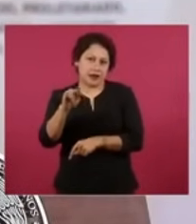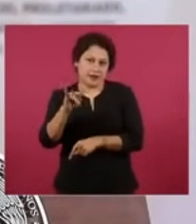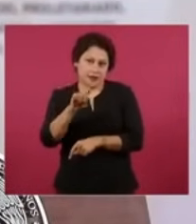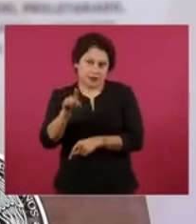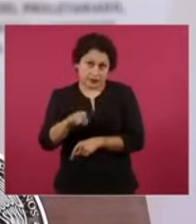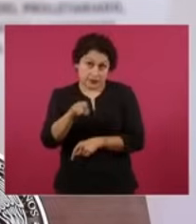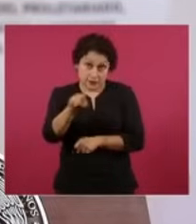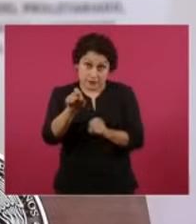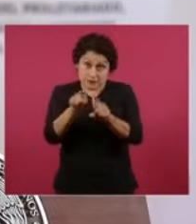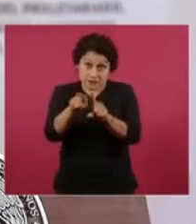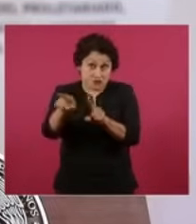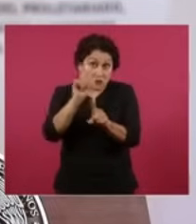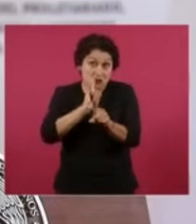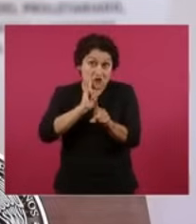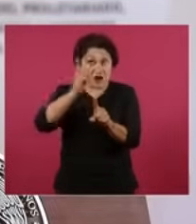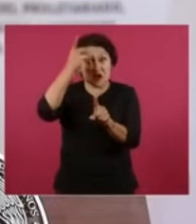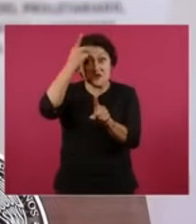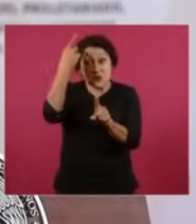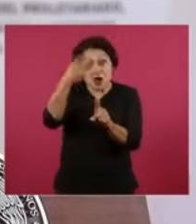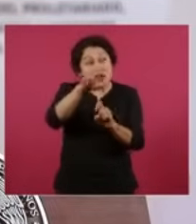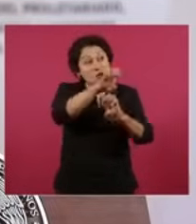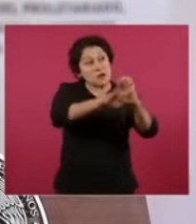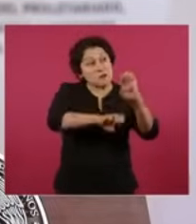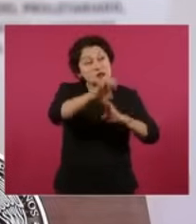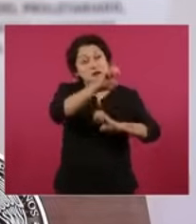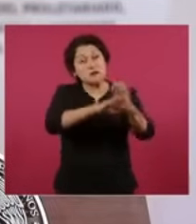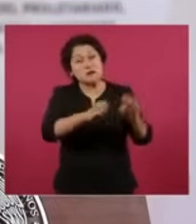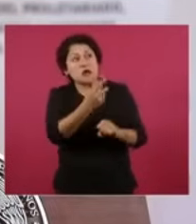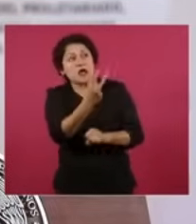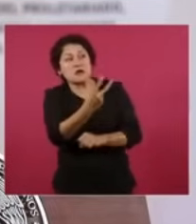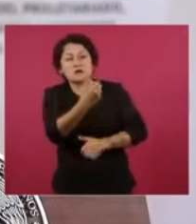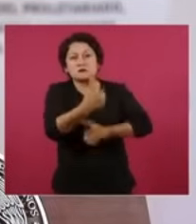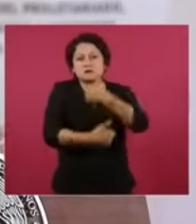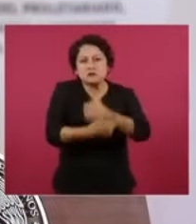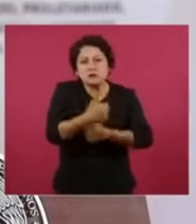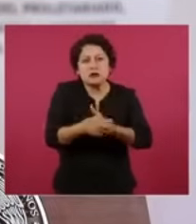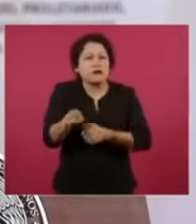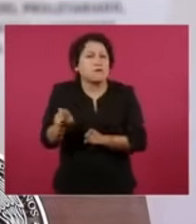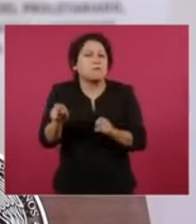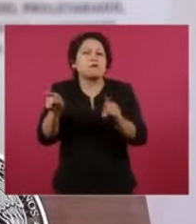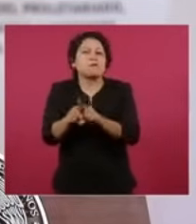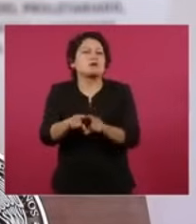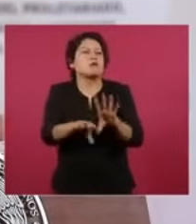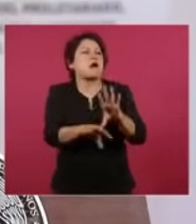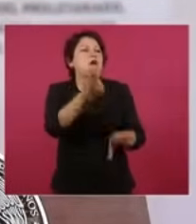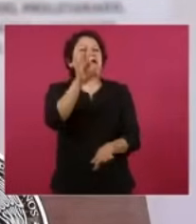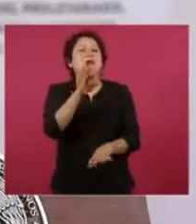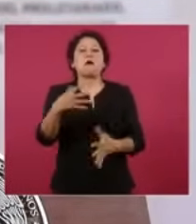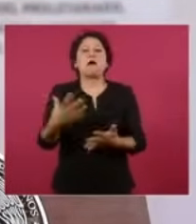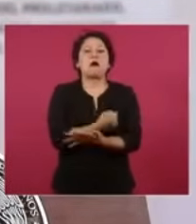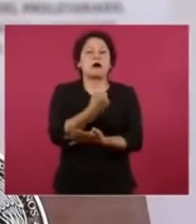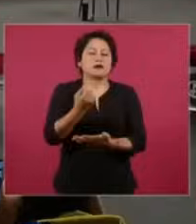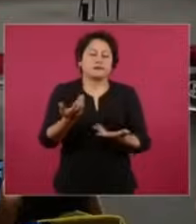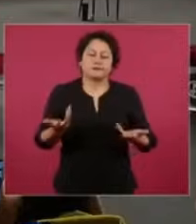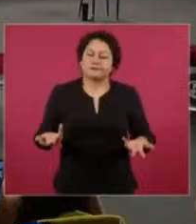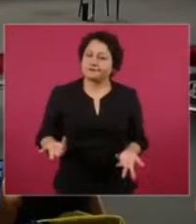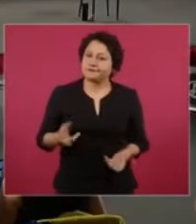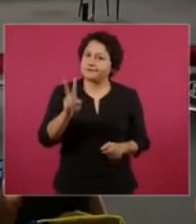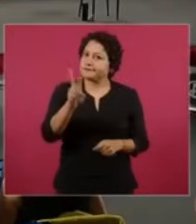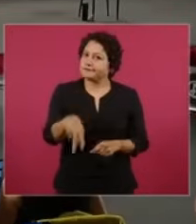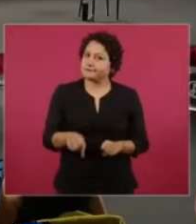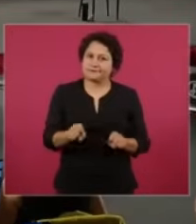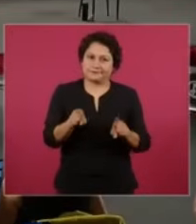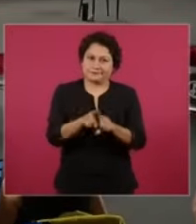Esto era lo que se vivía en el Instituto Nacional para la Evaluación Educativa y, bueno, debido a estos actos